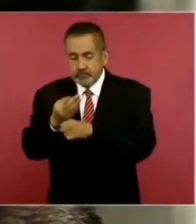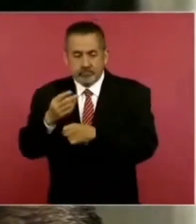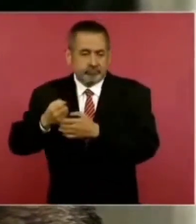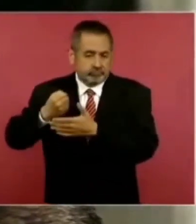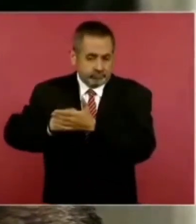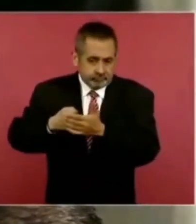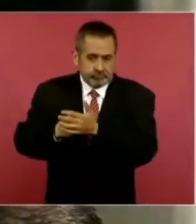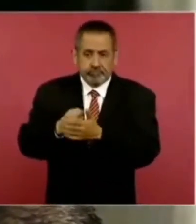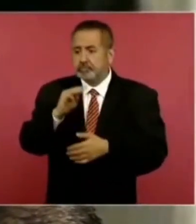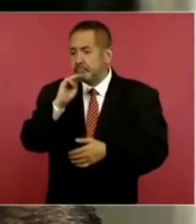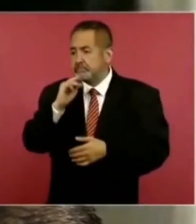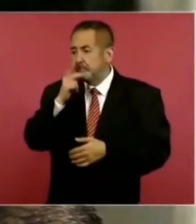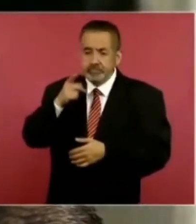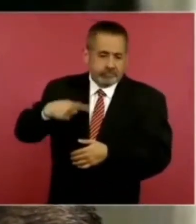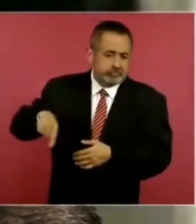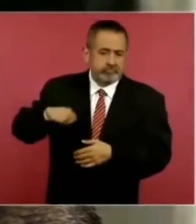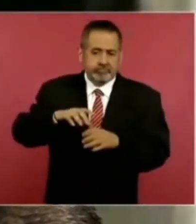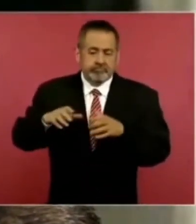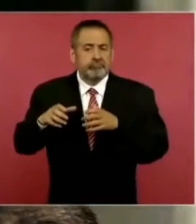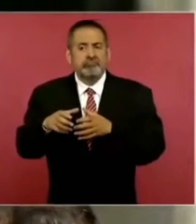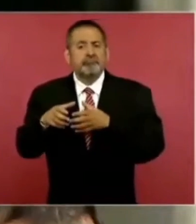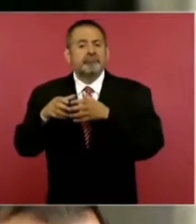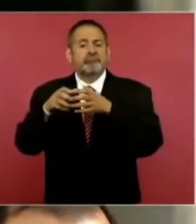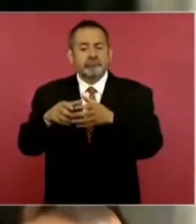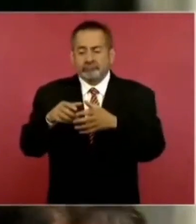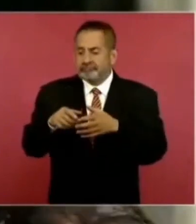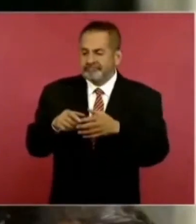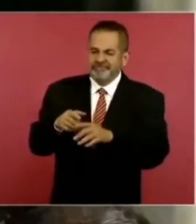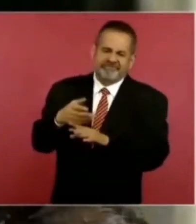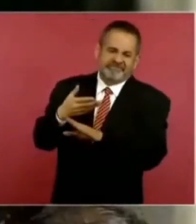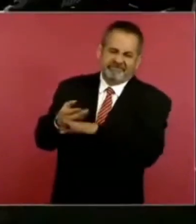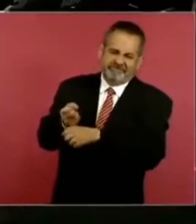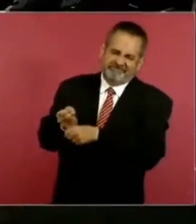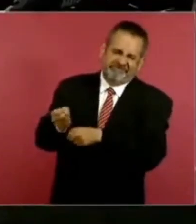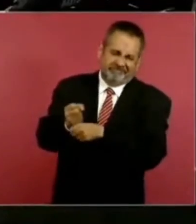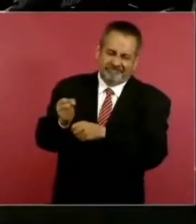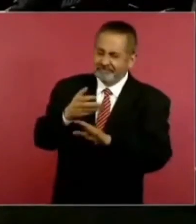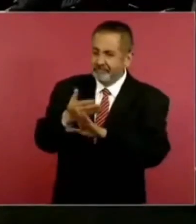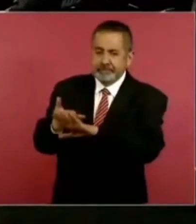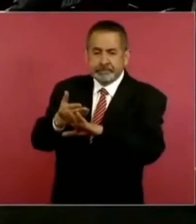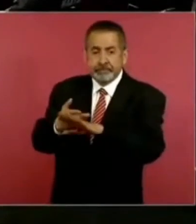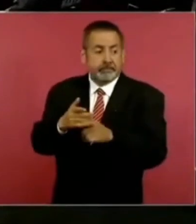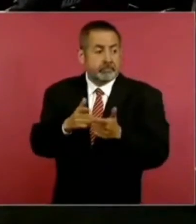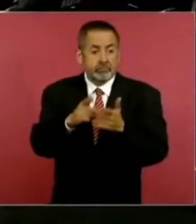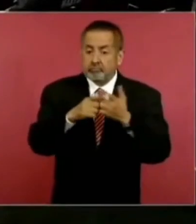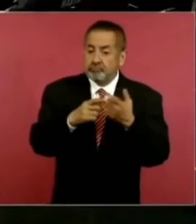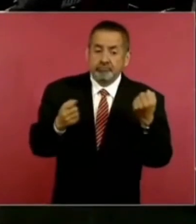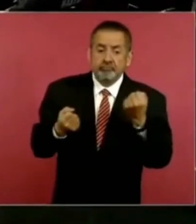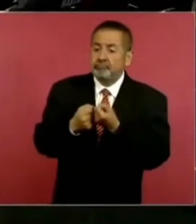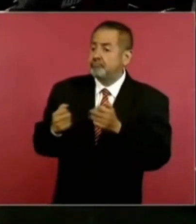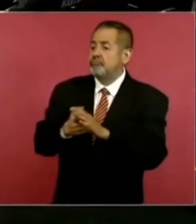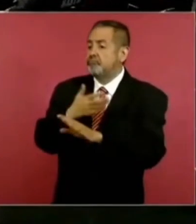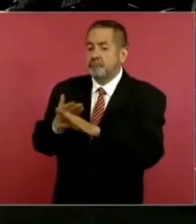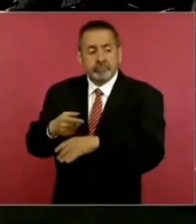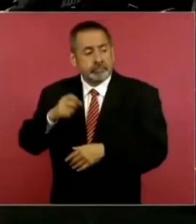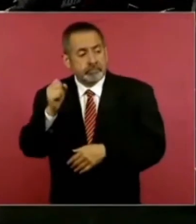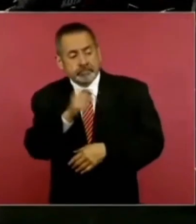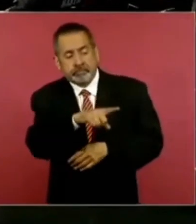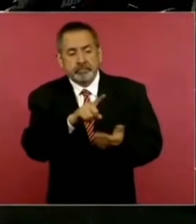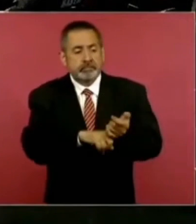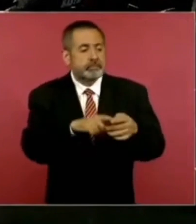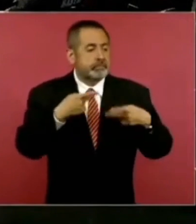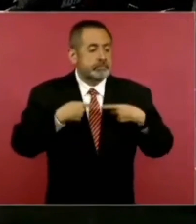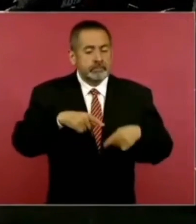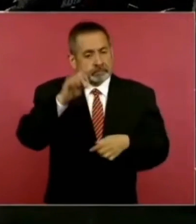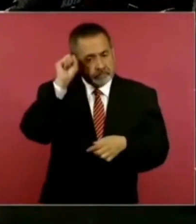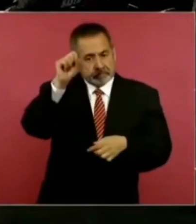incluso madres y padres de familia fueron víctimas de un atentado violento por parte de un grupo de choque integrado por sindicalizados,